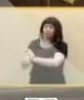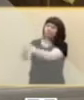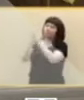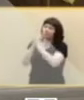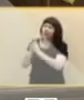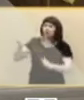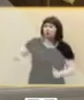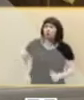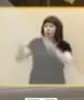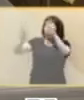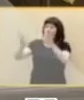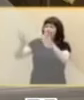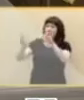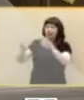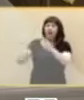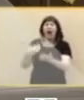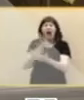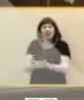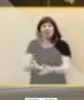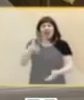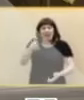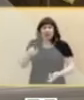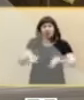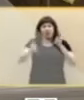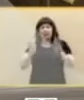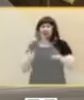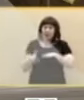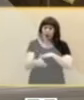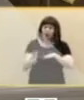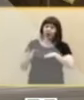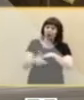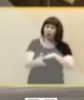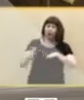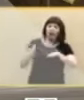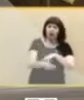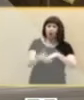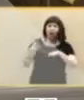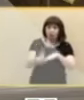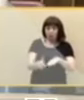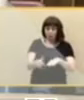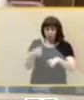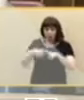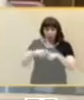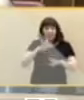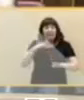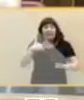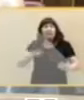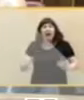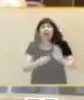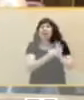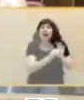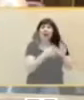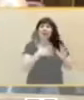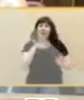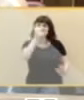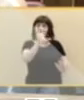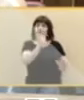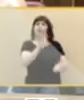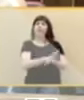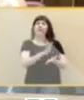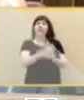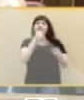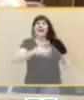¿Por qué sigue instruyendo el tema de los papeles de Bárcenas el señor de la Mata, director general del gobierno del señor Zapatero? ¿Por qué? A mí que me lo